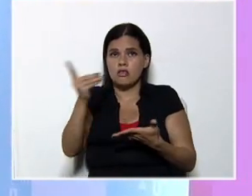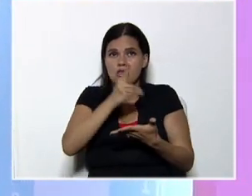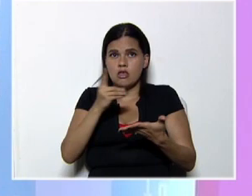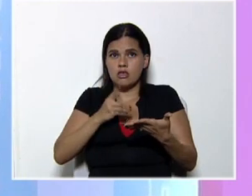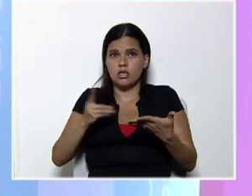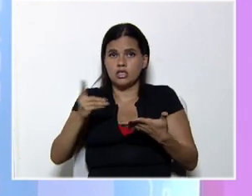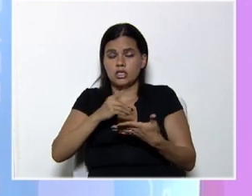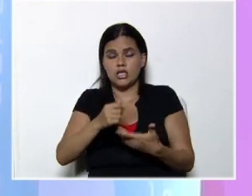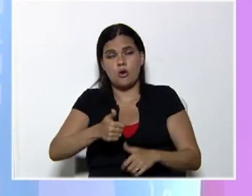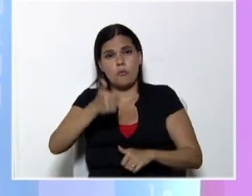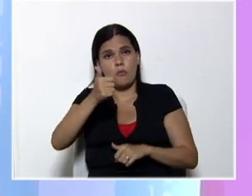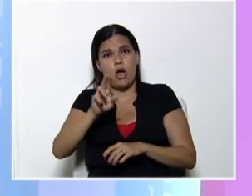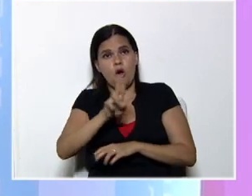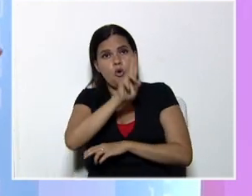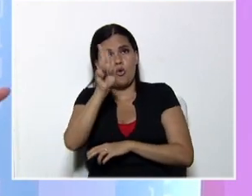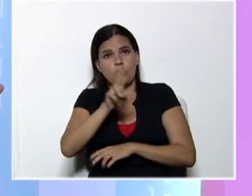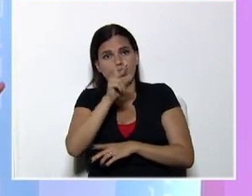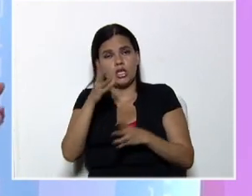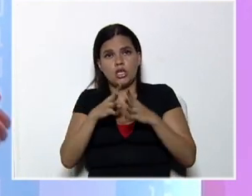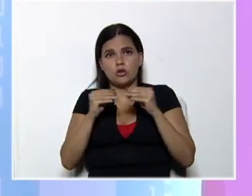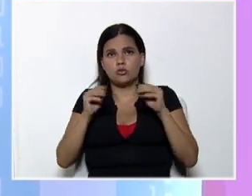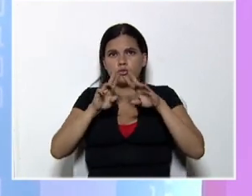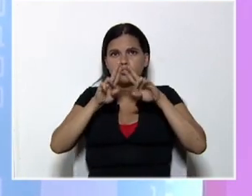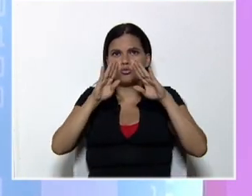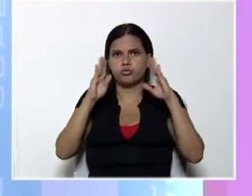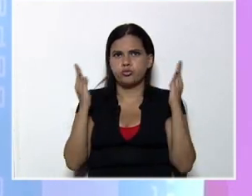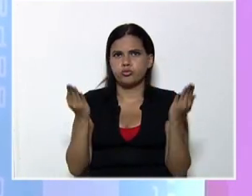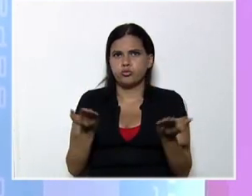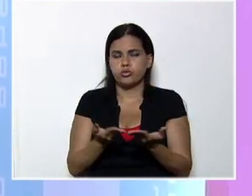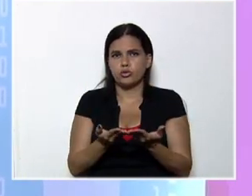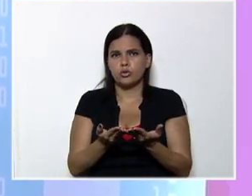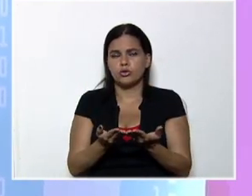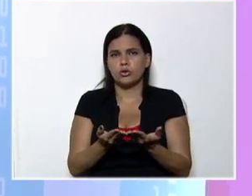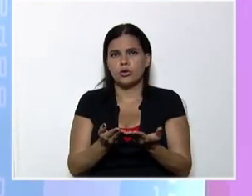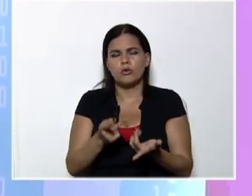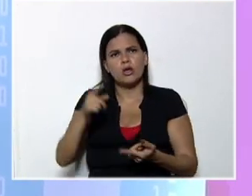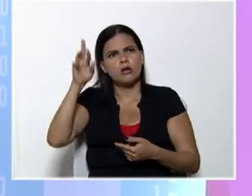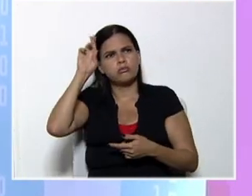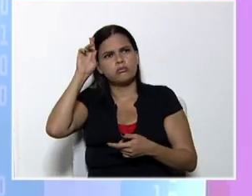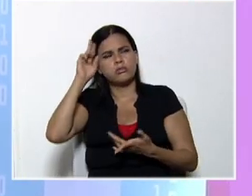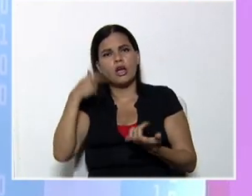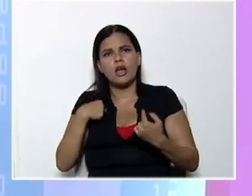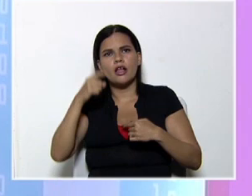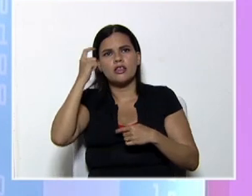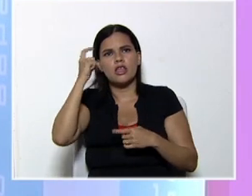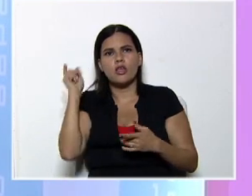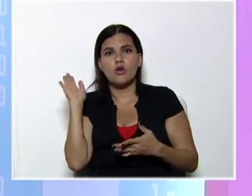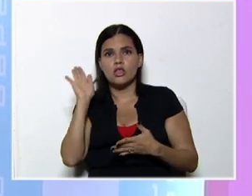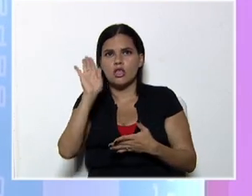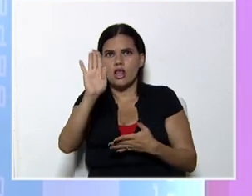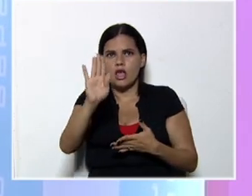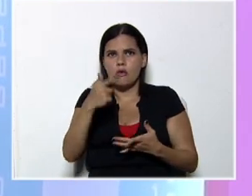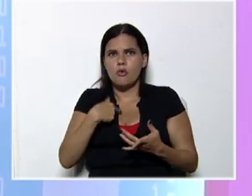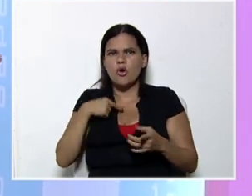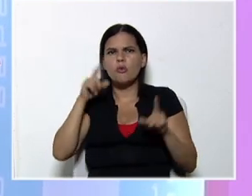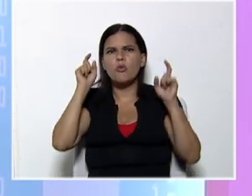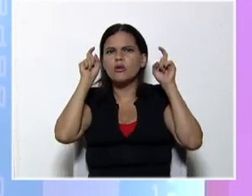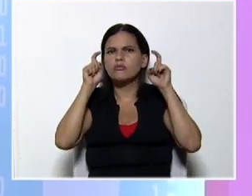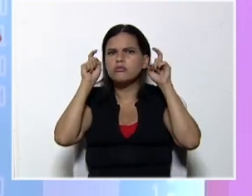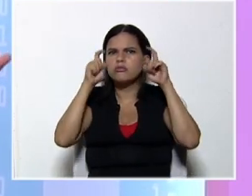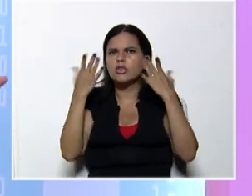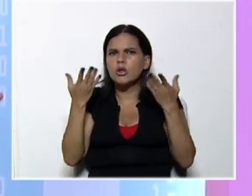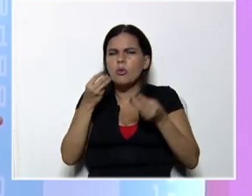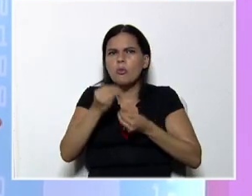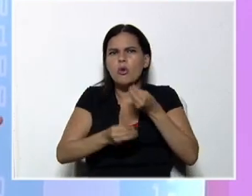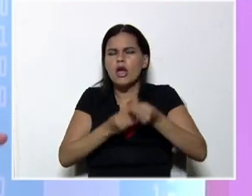gráfico más utilizadas alrededor del mundo. Por esta razón, el día de hoy traemos para ti un tutorial de cómo puedes